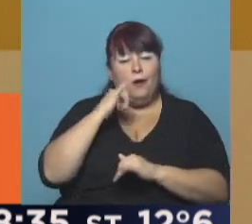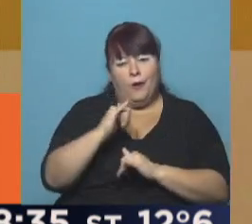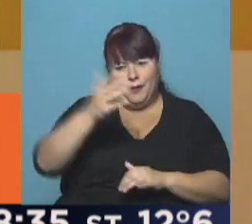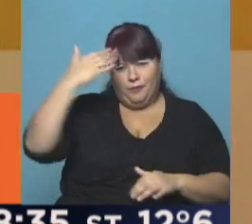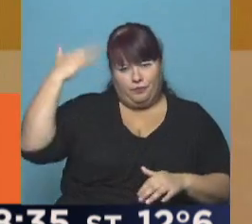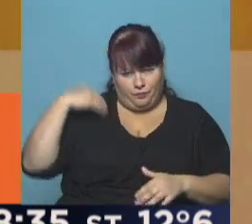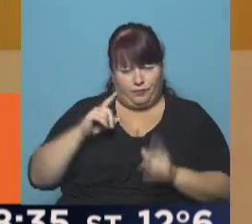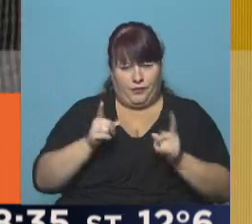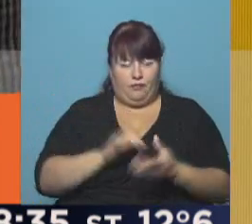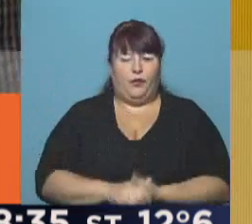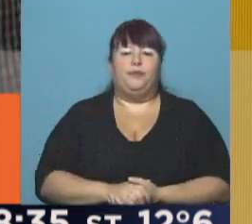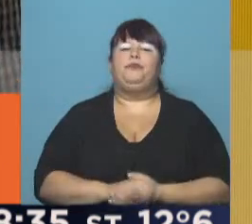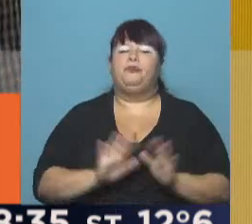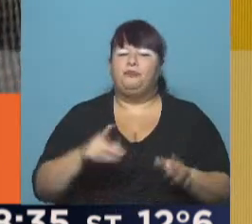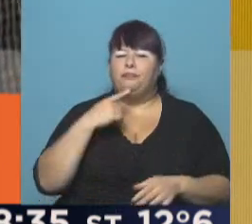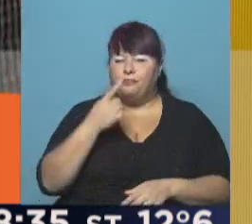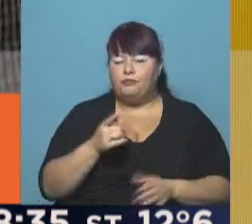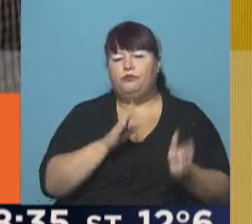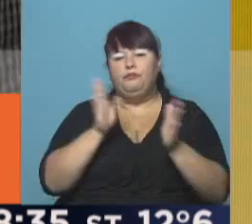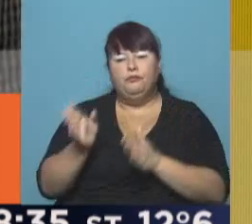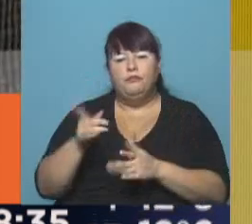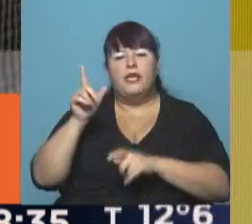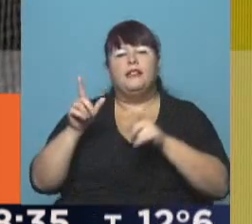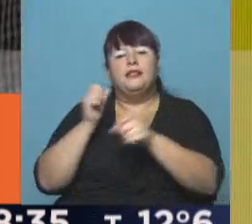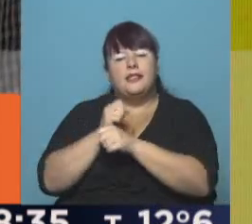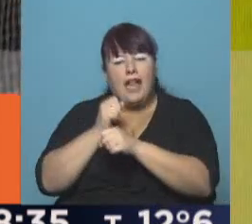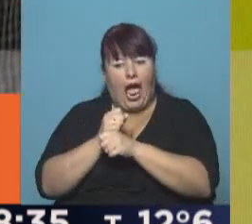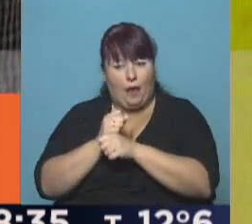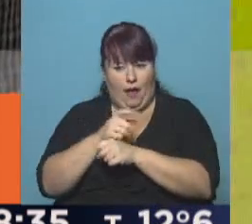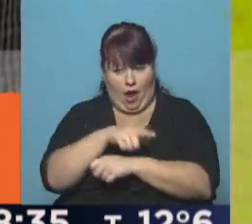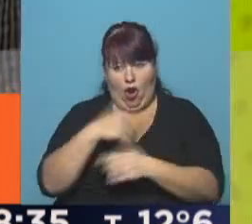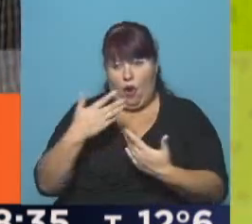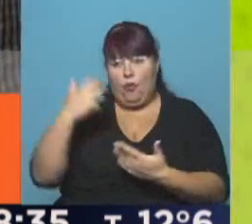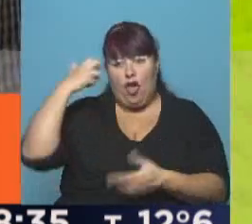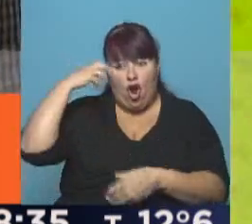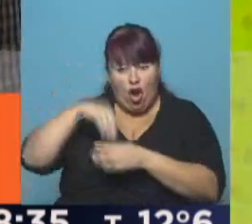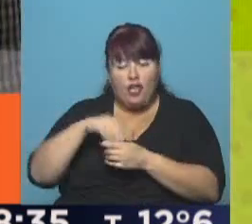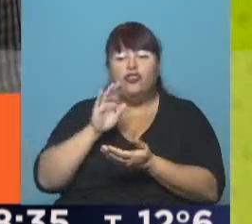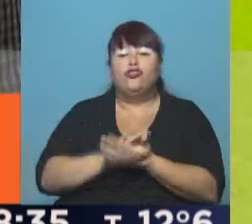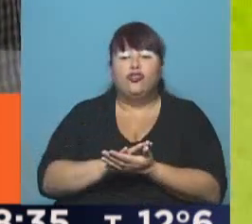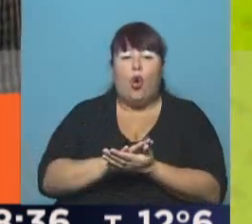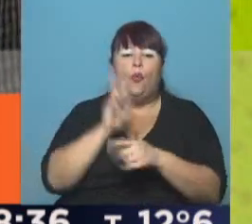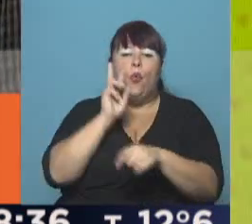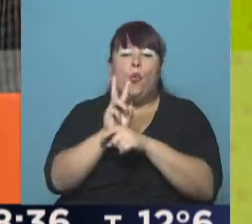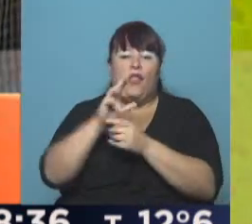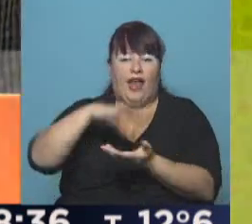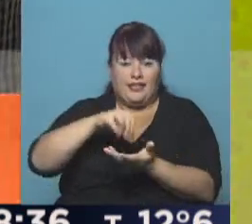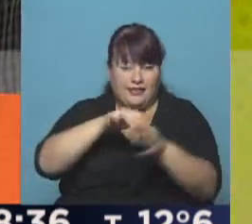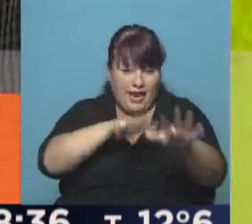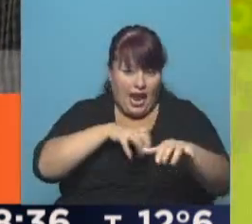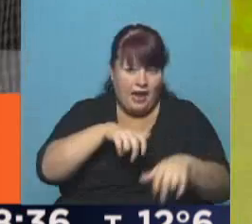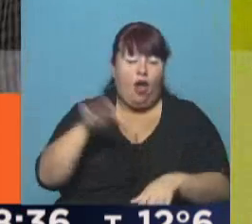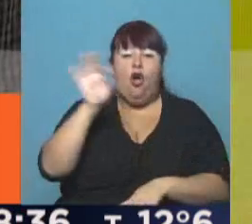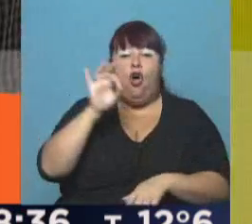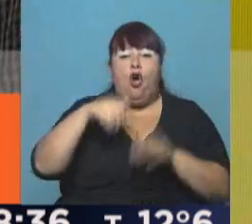haciendo ya desde hace bastante tiempo ahora al diputado por un lado están los trabajos que ustedes pueden hacer desde el congreso que tienen que ver con el cuidado de la tierra o con